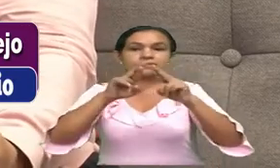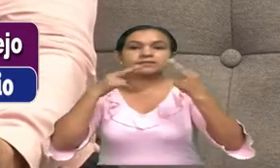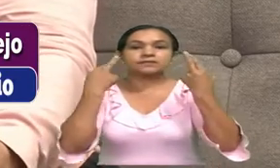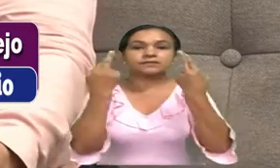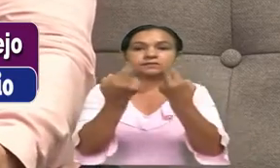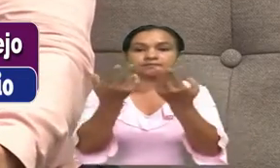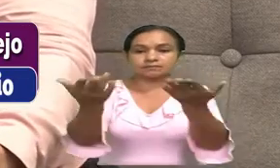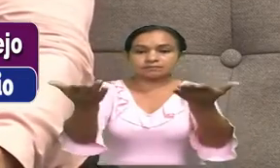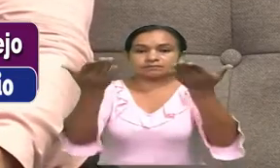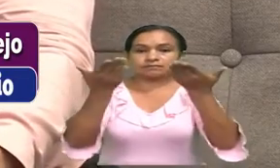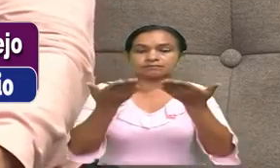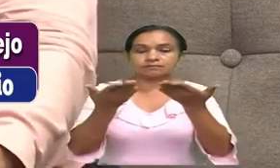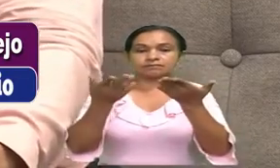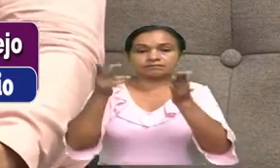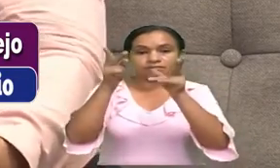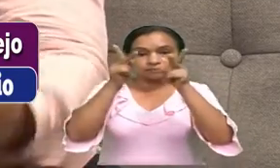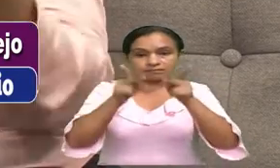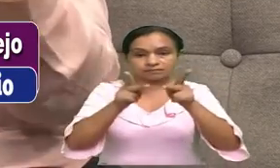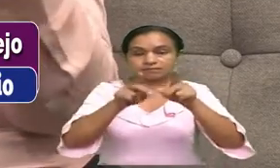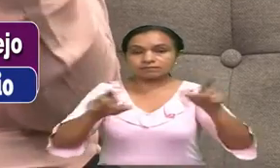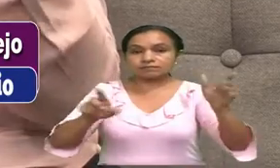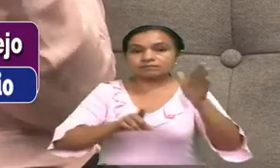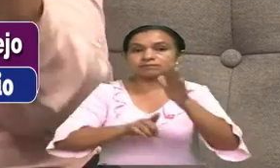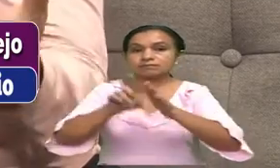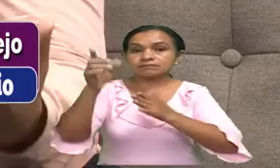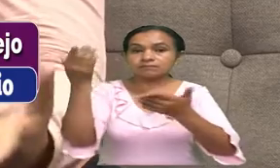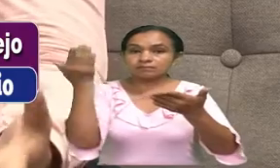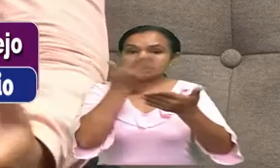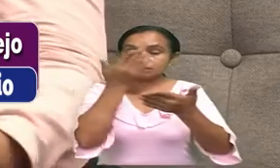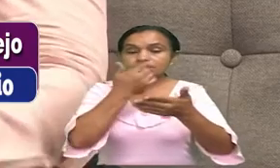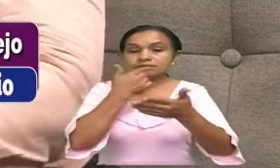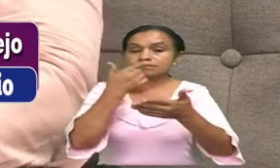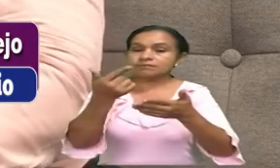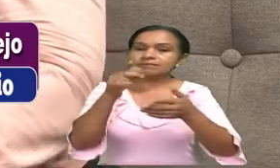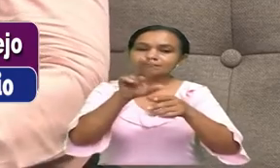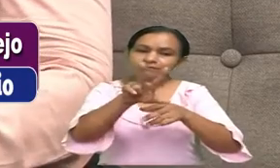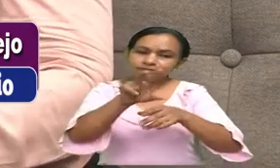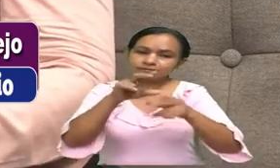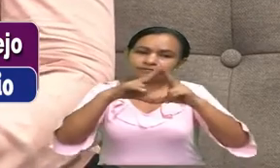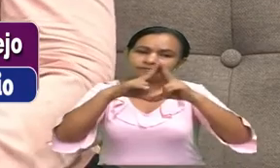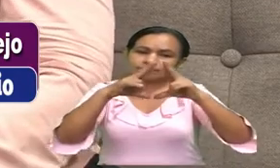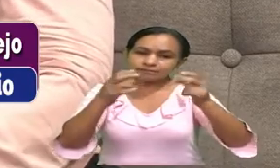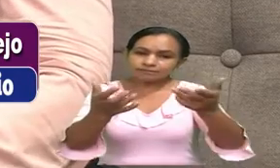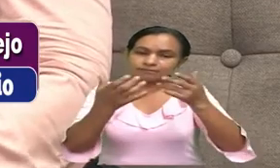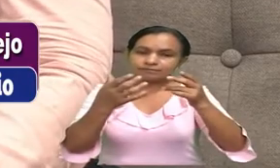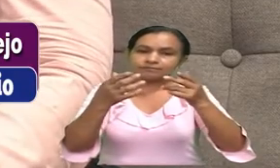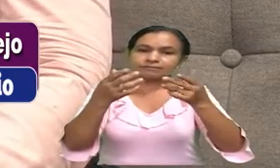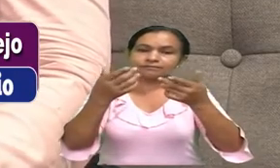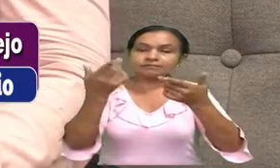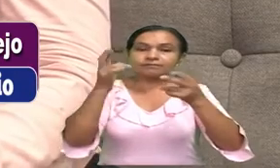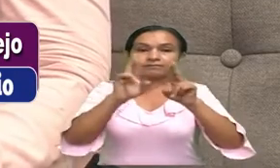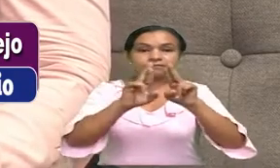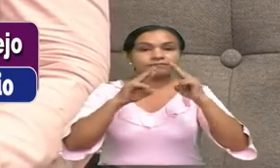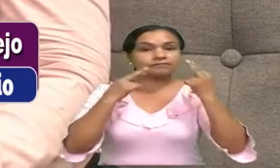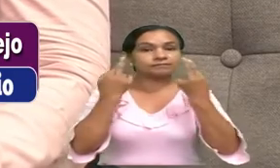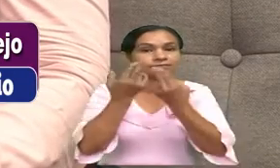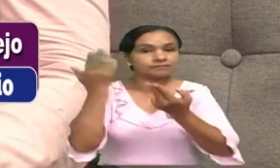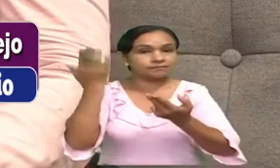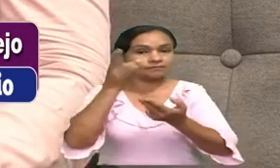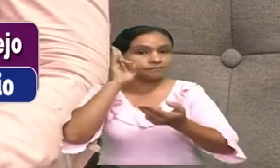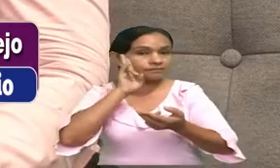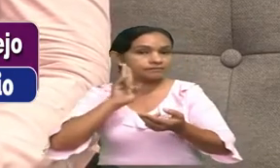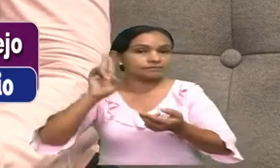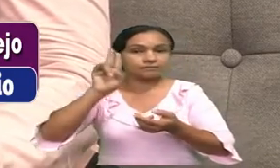plan de desarrollo académico y ahí también se nos invitó a participar en una cumbre de rectores que se dio el